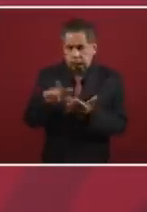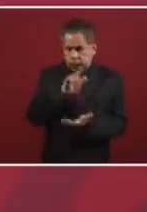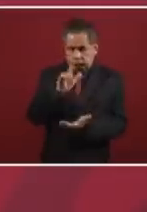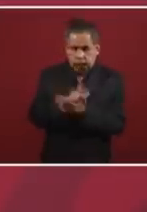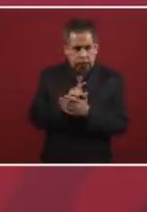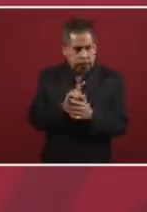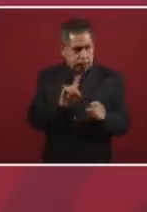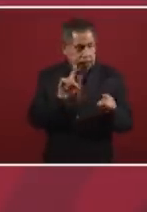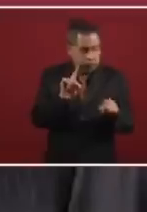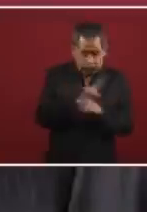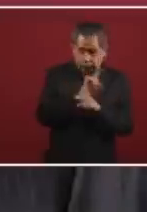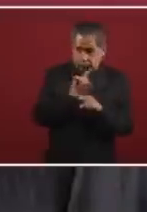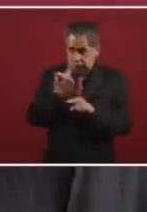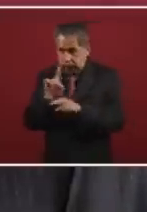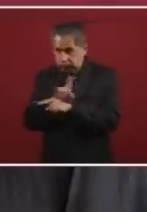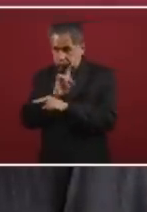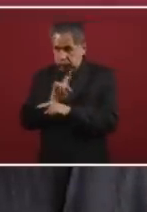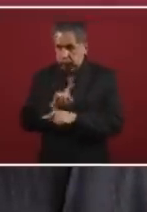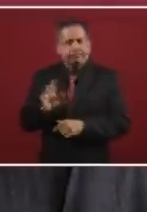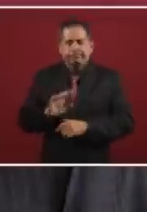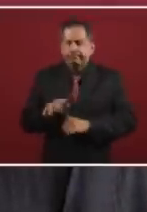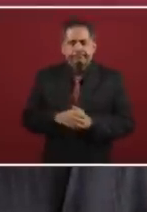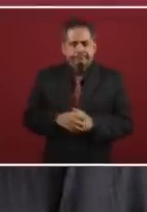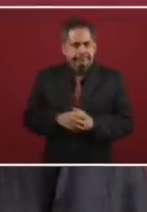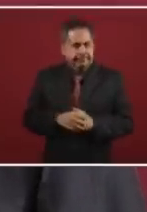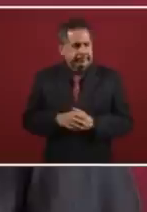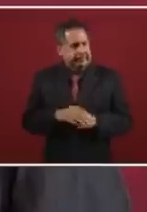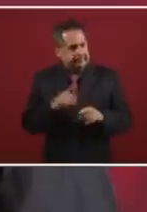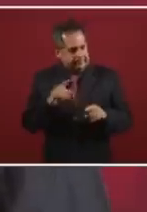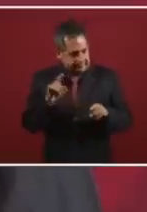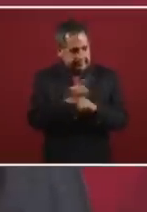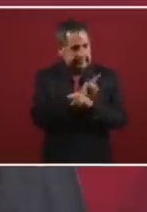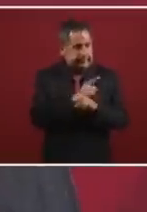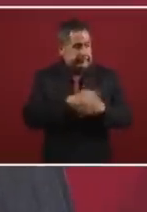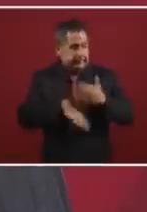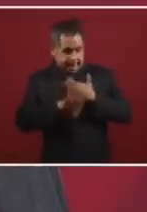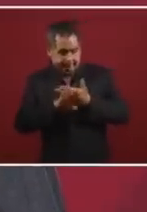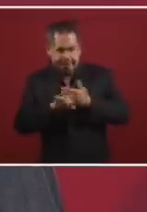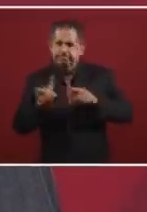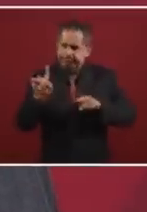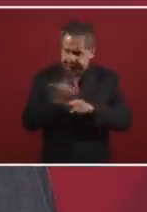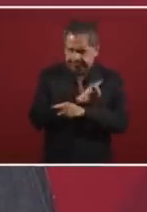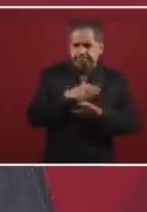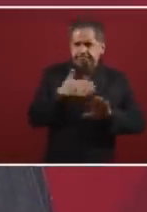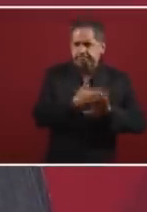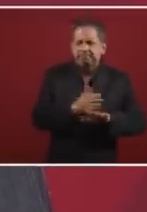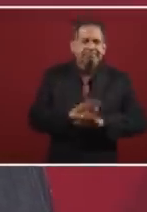talión en el diente por diente' y el ojo por ojo